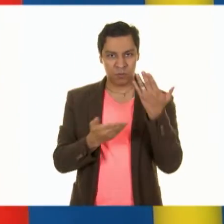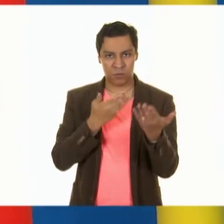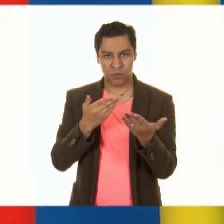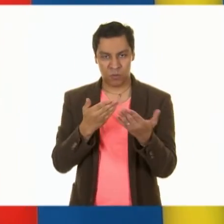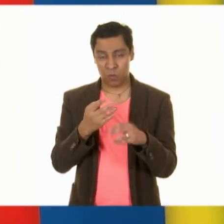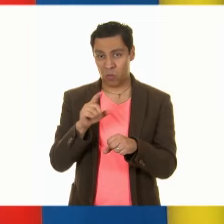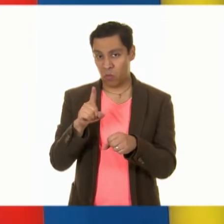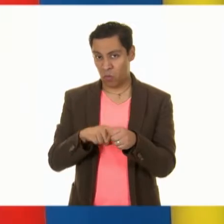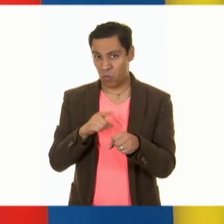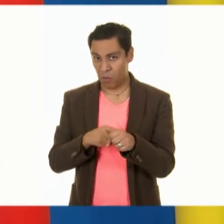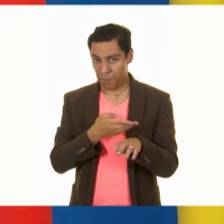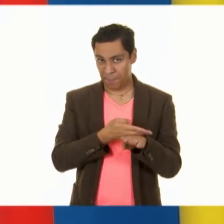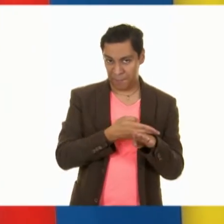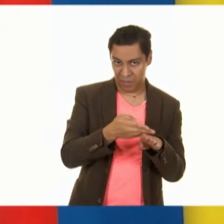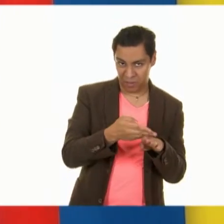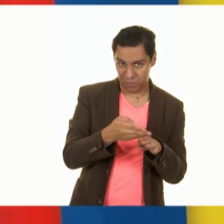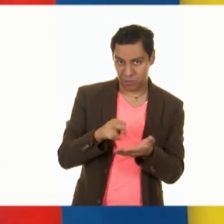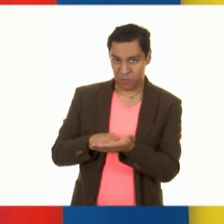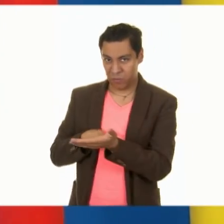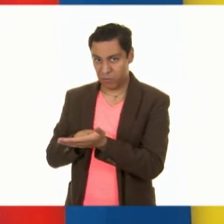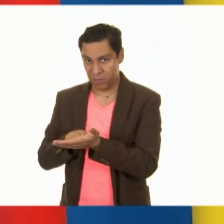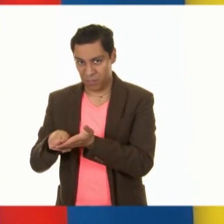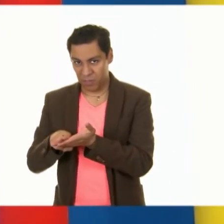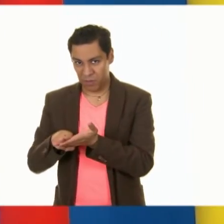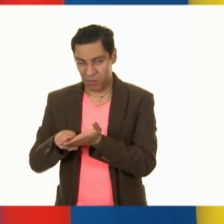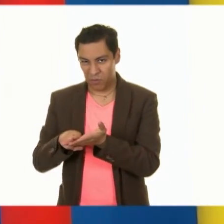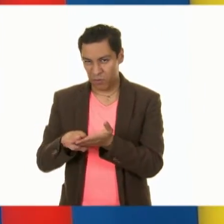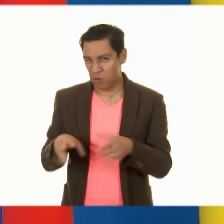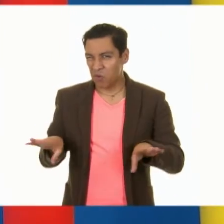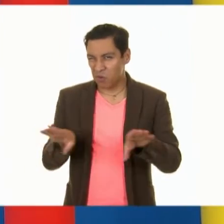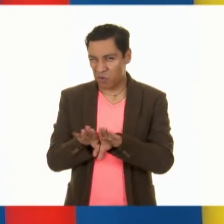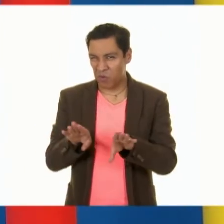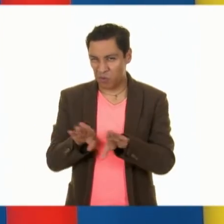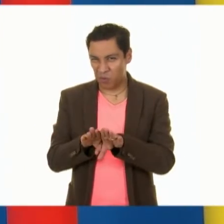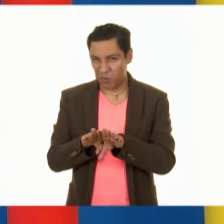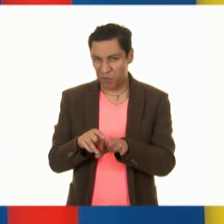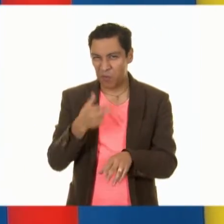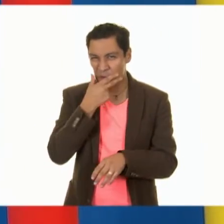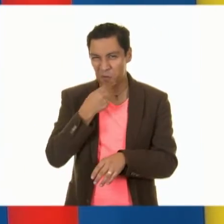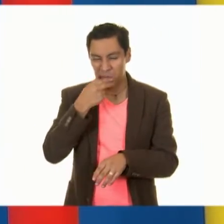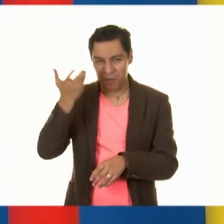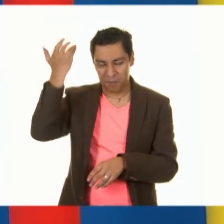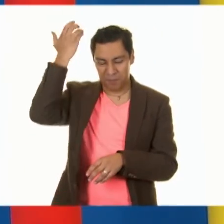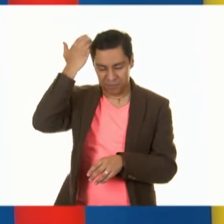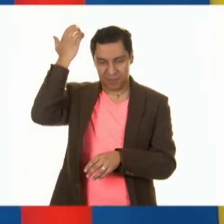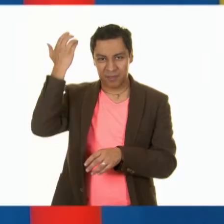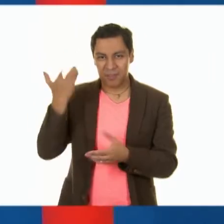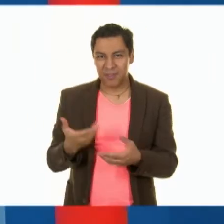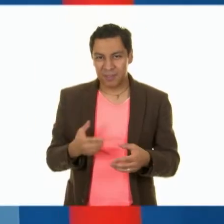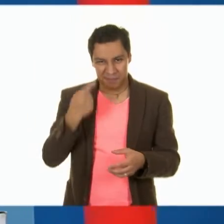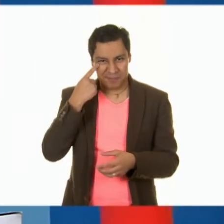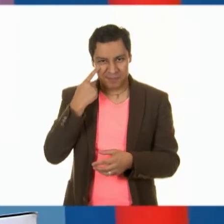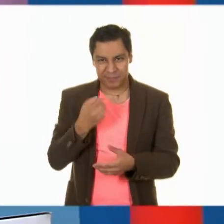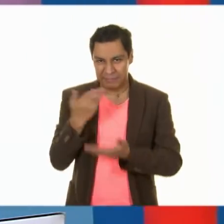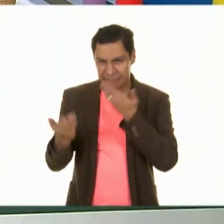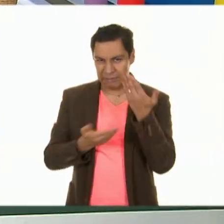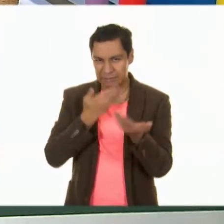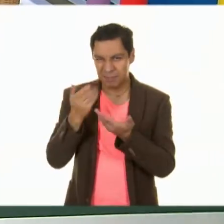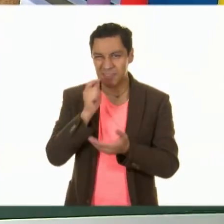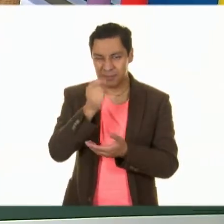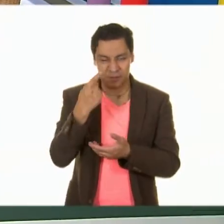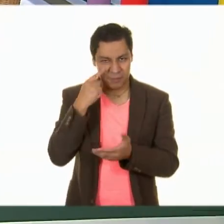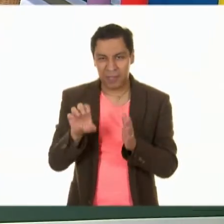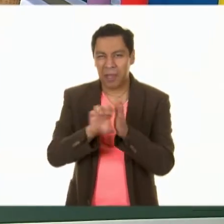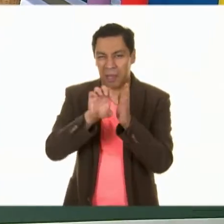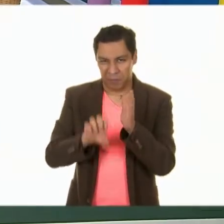una actividad conocida como el disco de Newton. Ajá. Ah, muy bien. Bueno, pues para eso vamos a necesitar